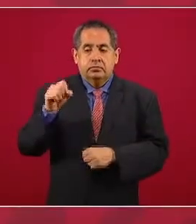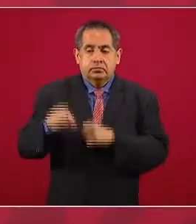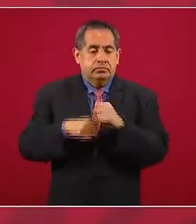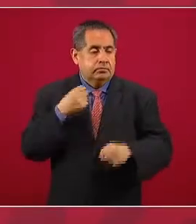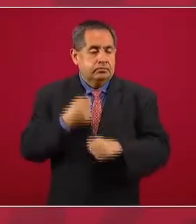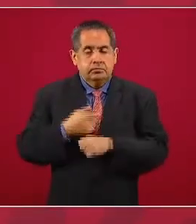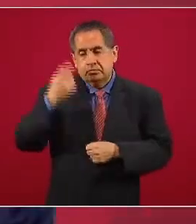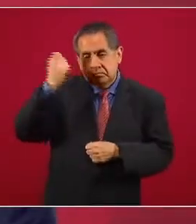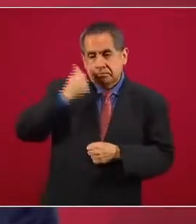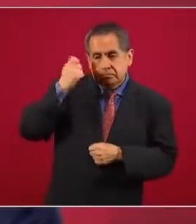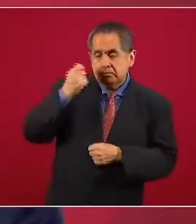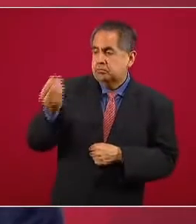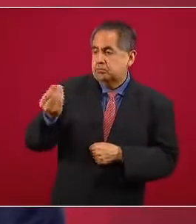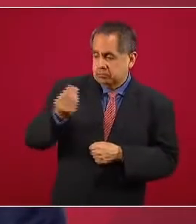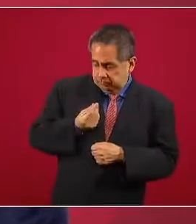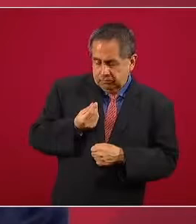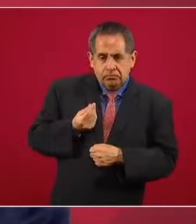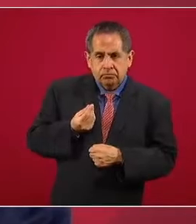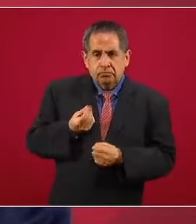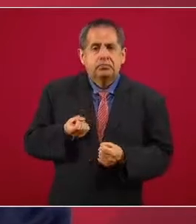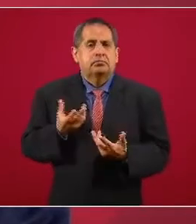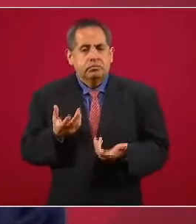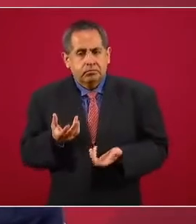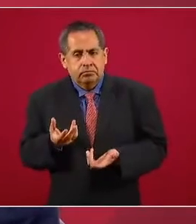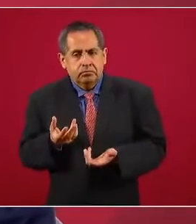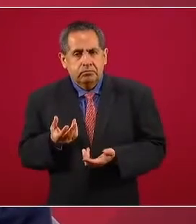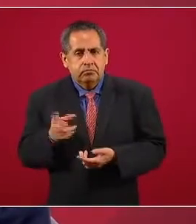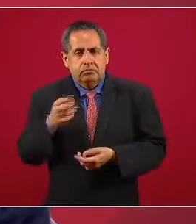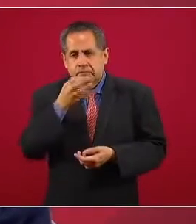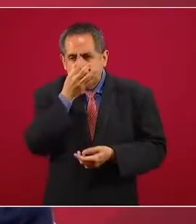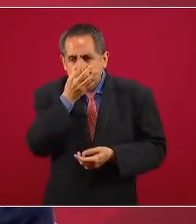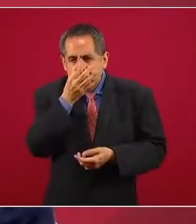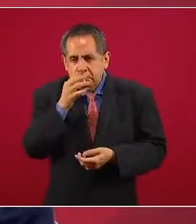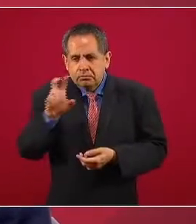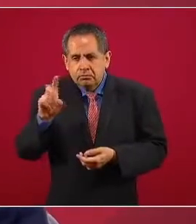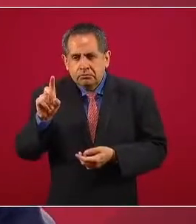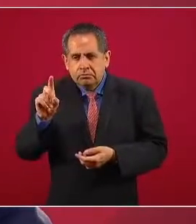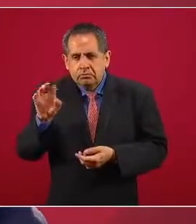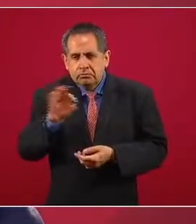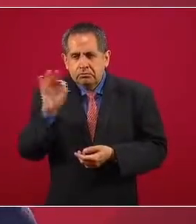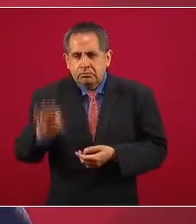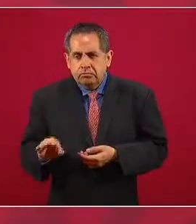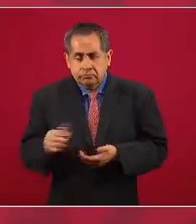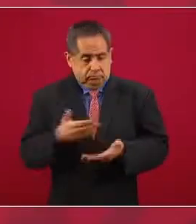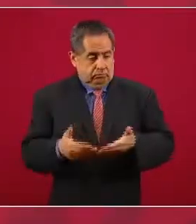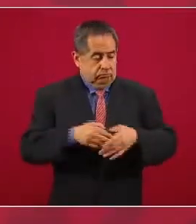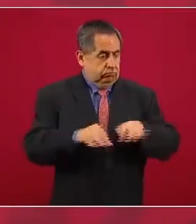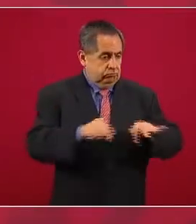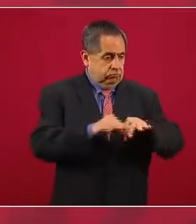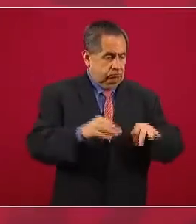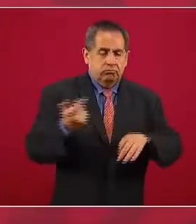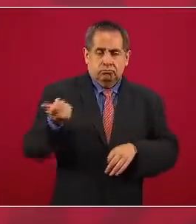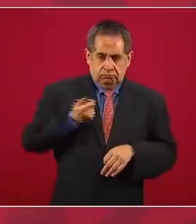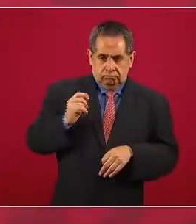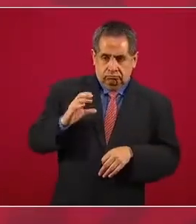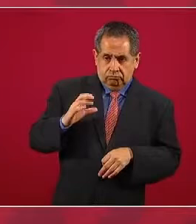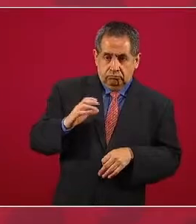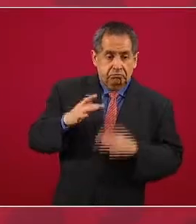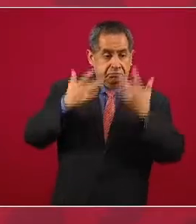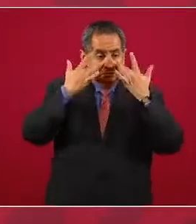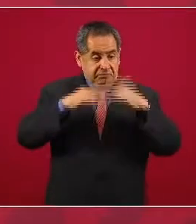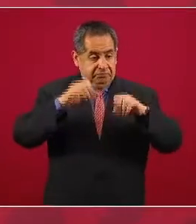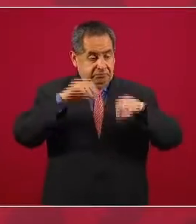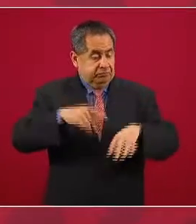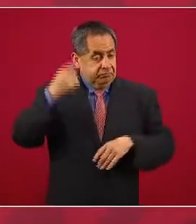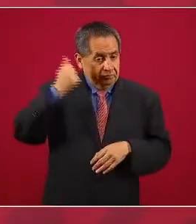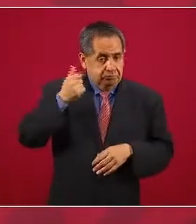escasamente tendrá como pensión el 30% del salario que tiene actualmente.